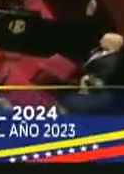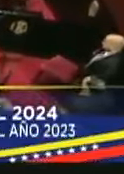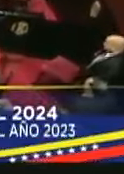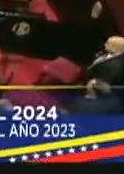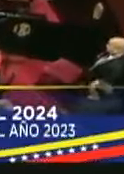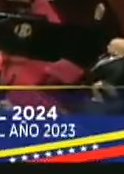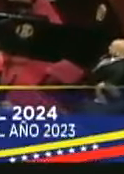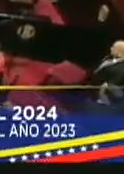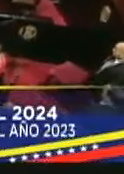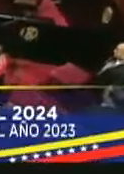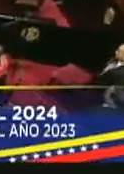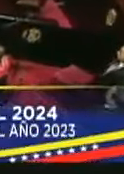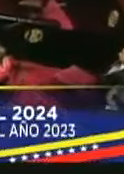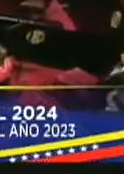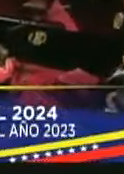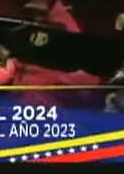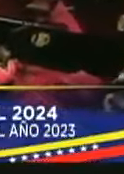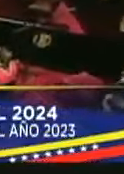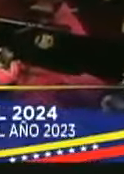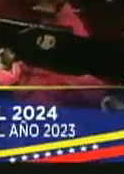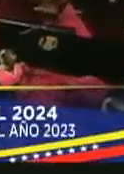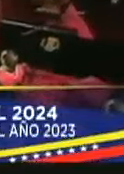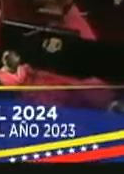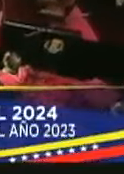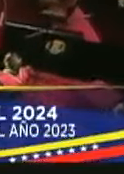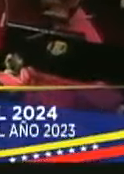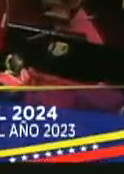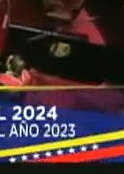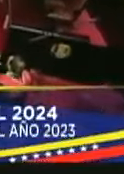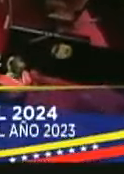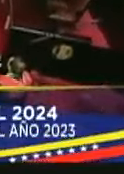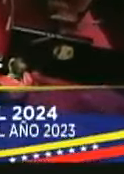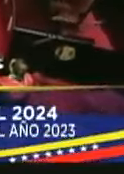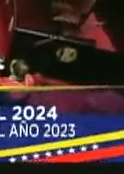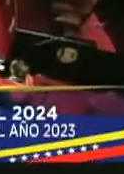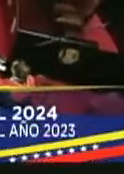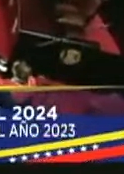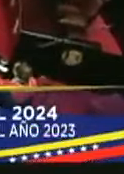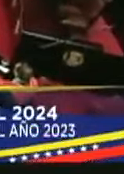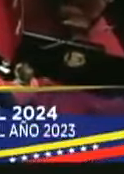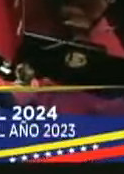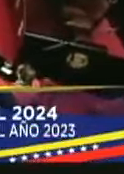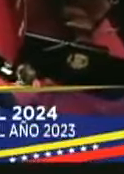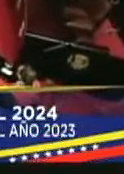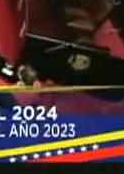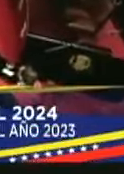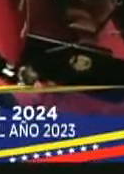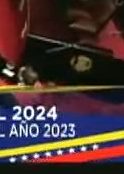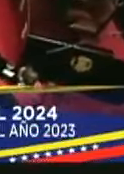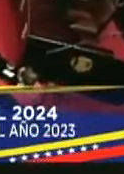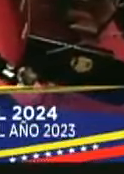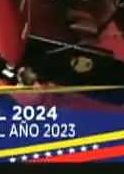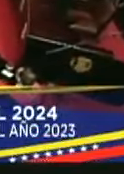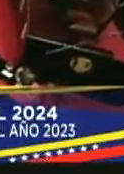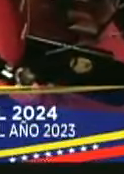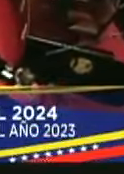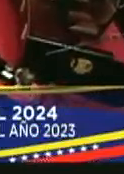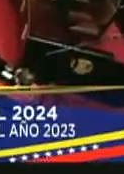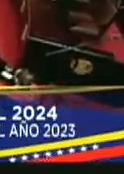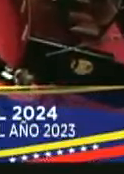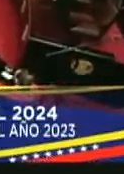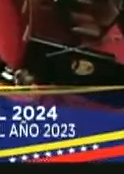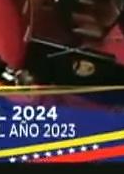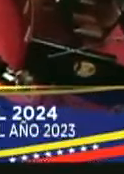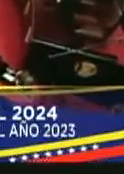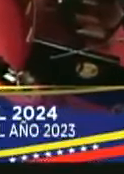democrático directo en la justicia venezolana desde el Tribunal Supremo de Justicia a todas las instancias, tomando experiencias exitosas